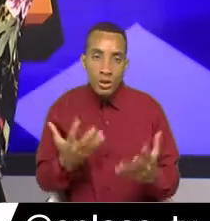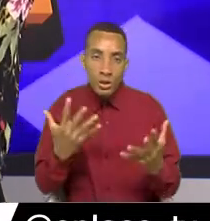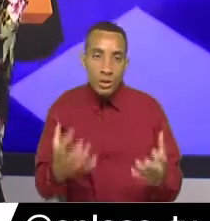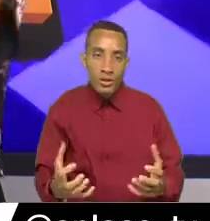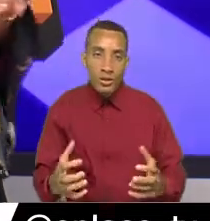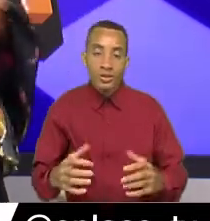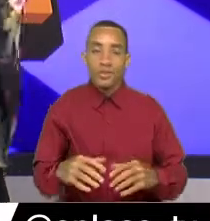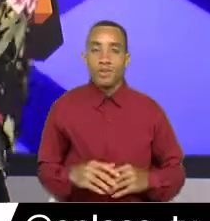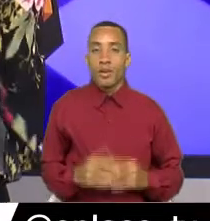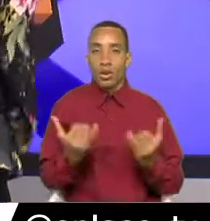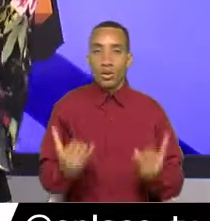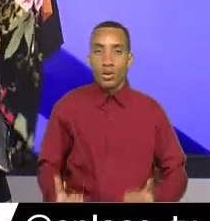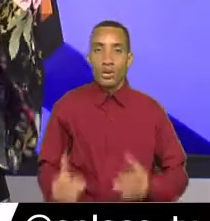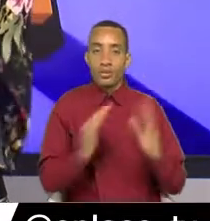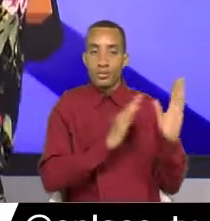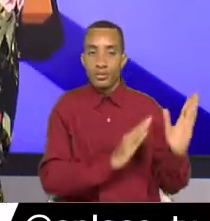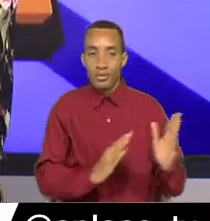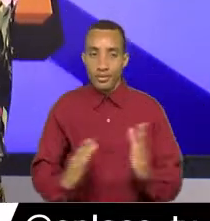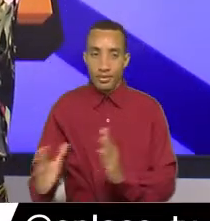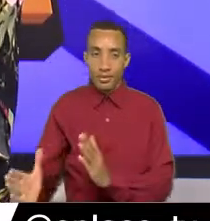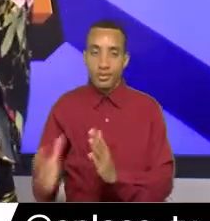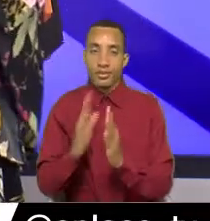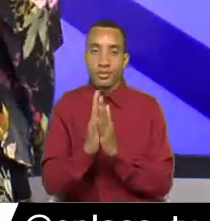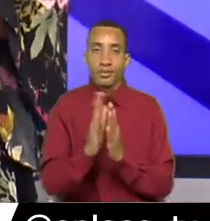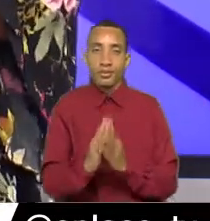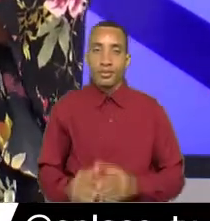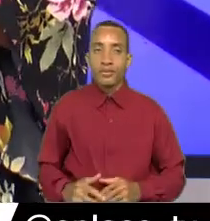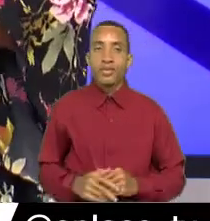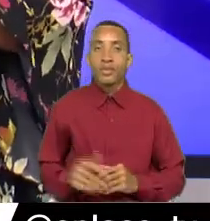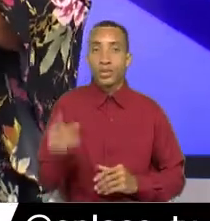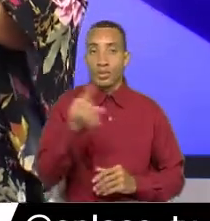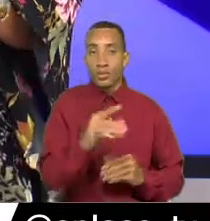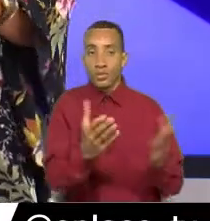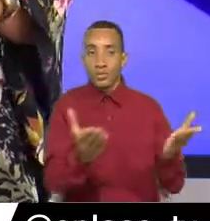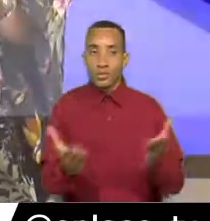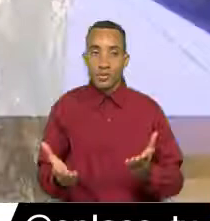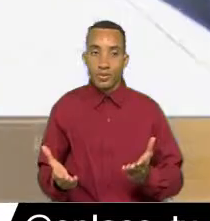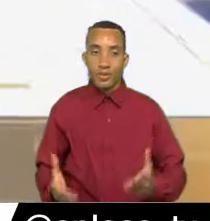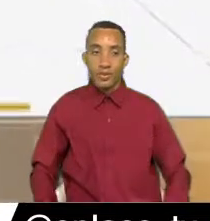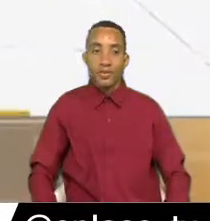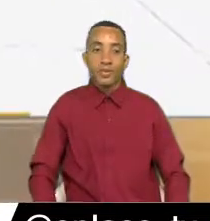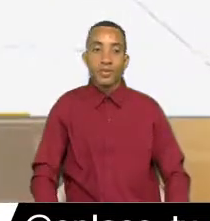noticias del día. Por ahora, más titulares de la presente emisión informativa. Bienvenidos.